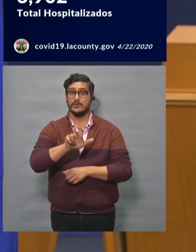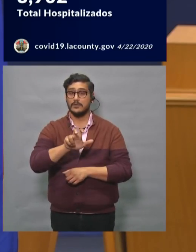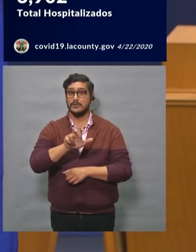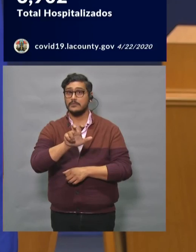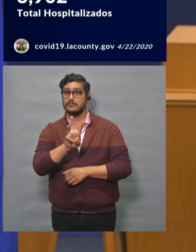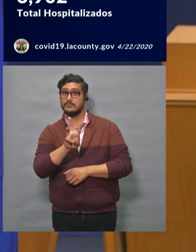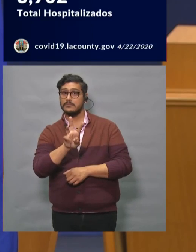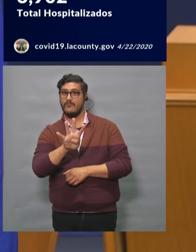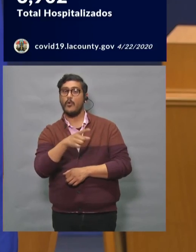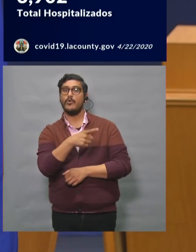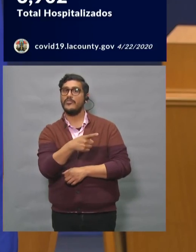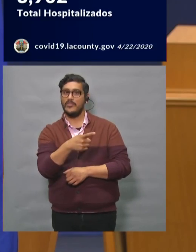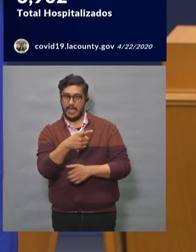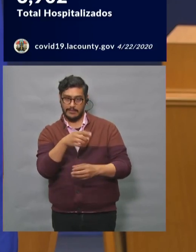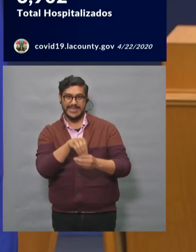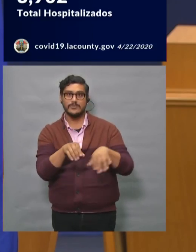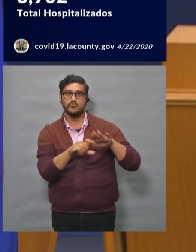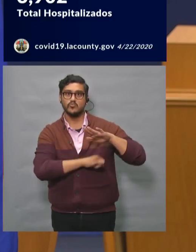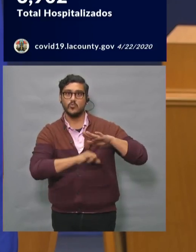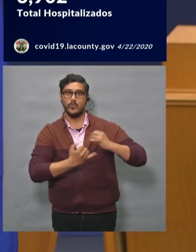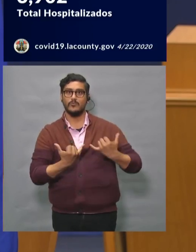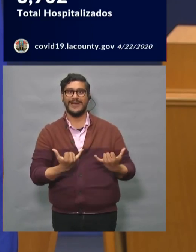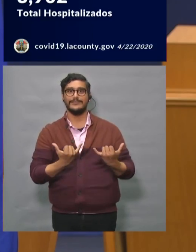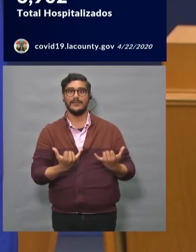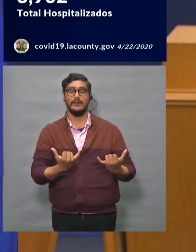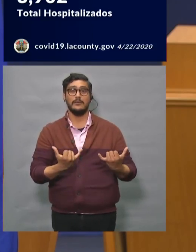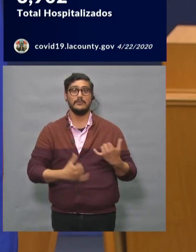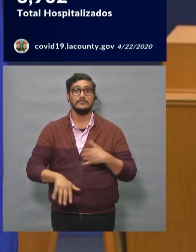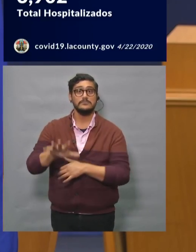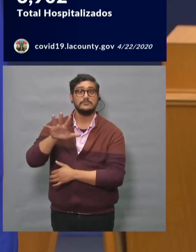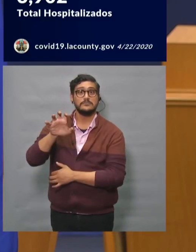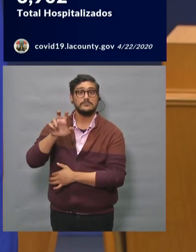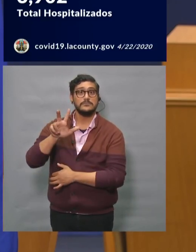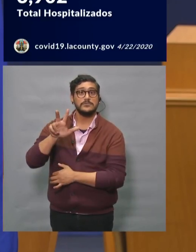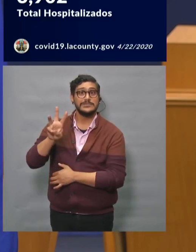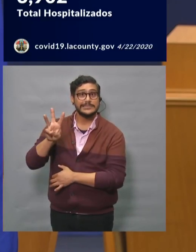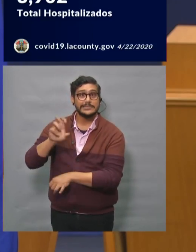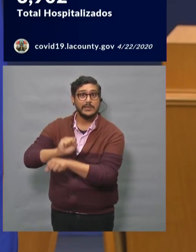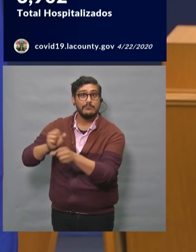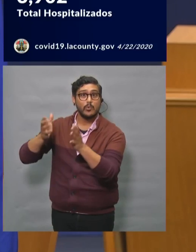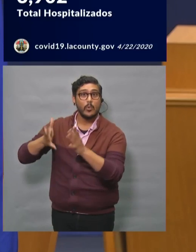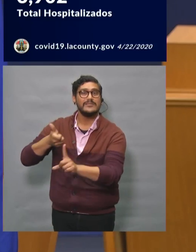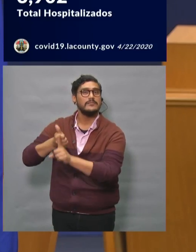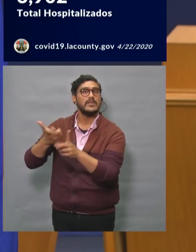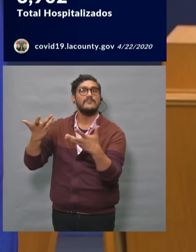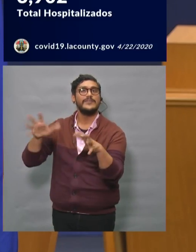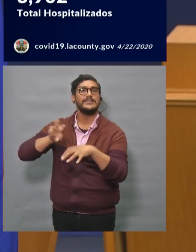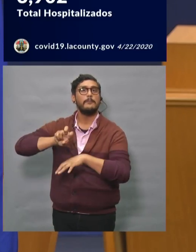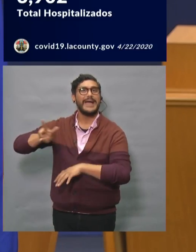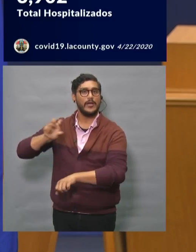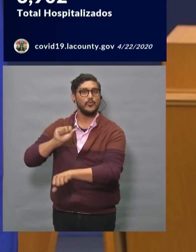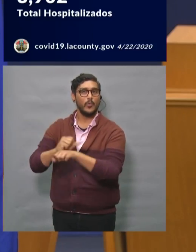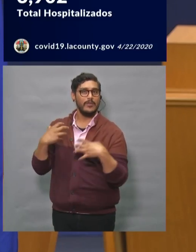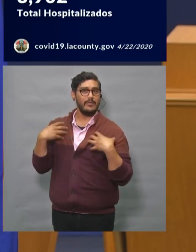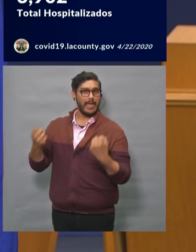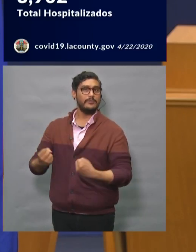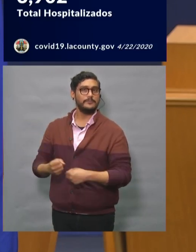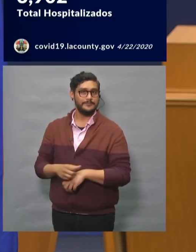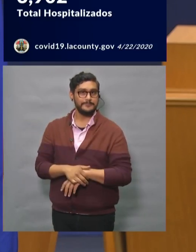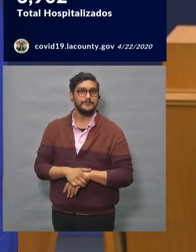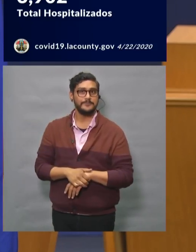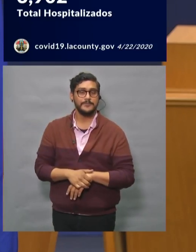364 empleados están en cuarentena y 535 empleados han regresado a trabajar.